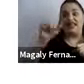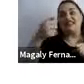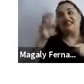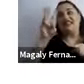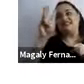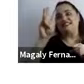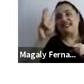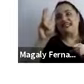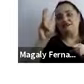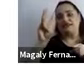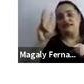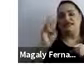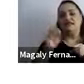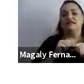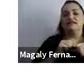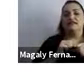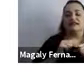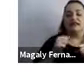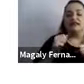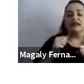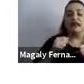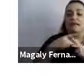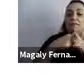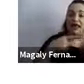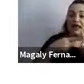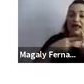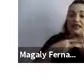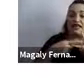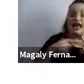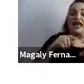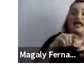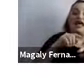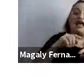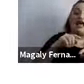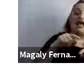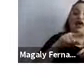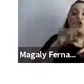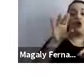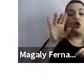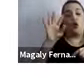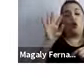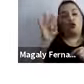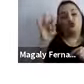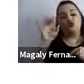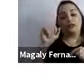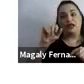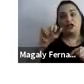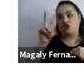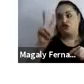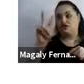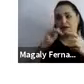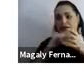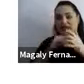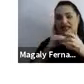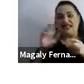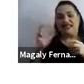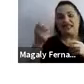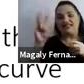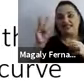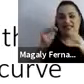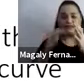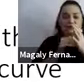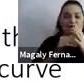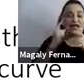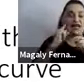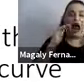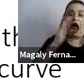16.000. Podríamos tener una media de 12.000, un máximo de 16.000, un mínimo de 8.000 y acomodar las mejores esperanzas de vida del mundo